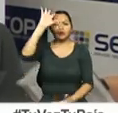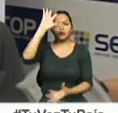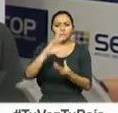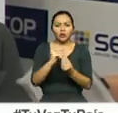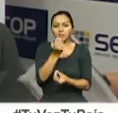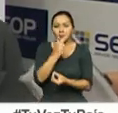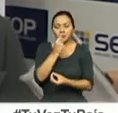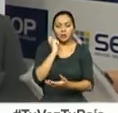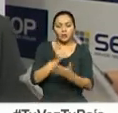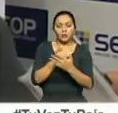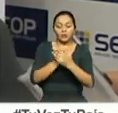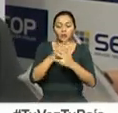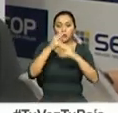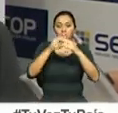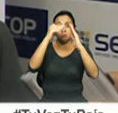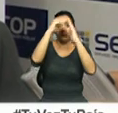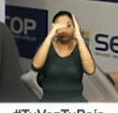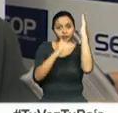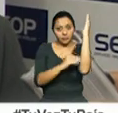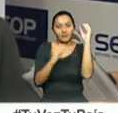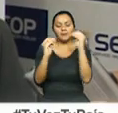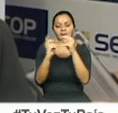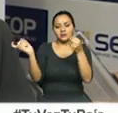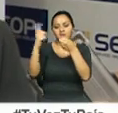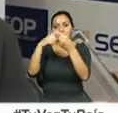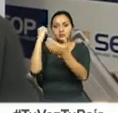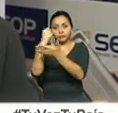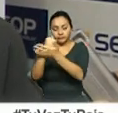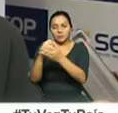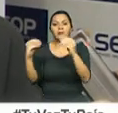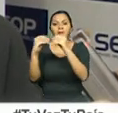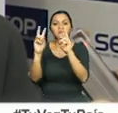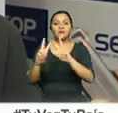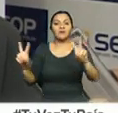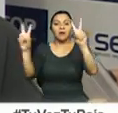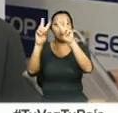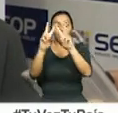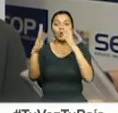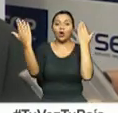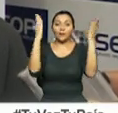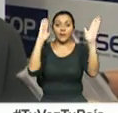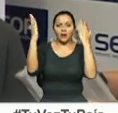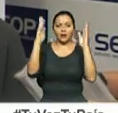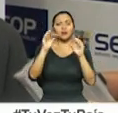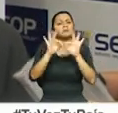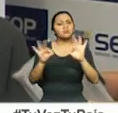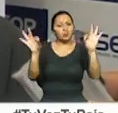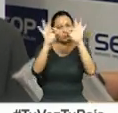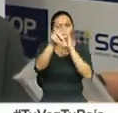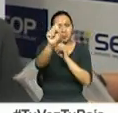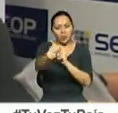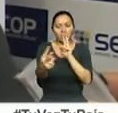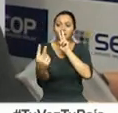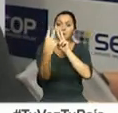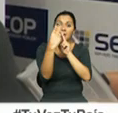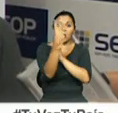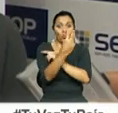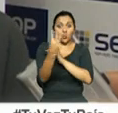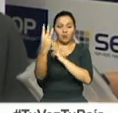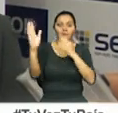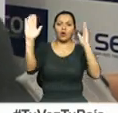medicamentos que se han comprado, su registro sanitario, su precio y un tema importante también para que todos podamos verlos, un